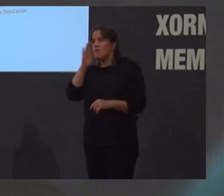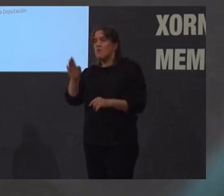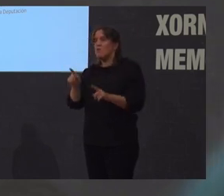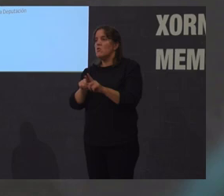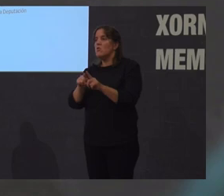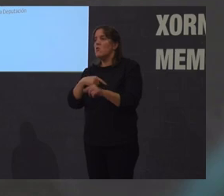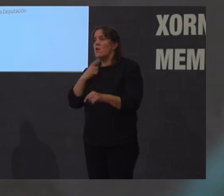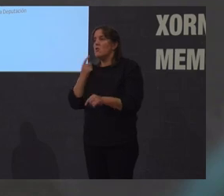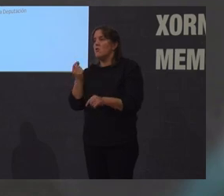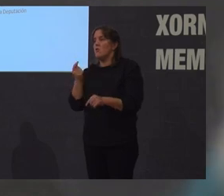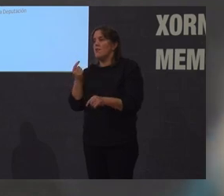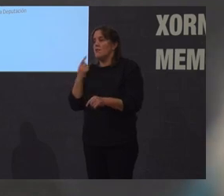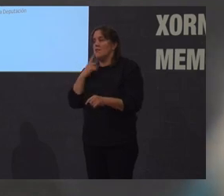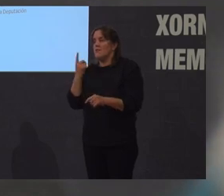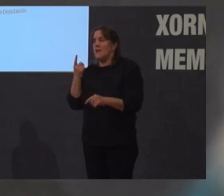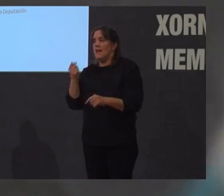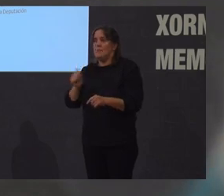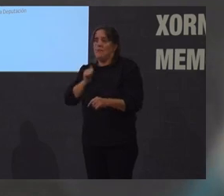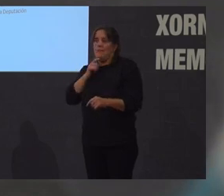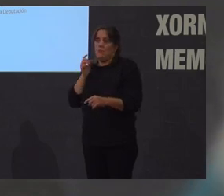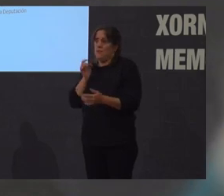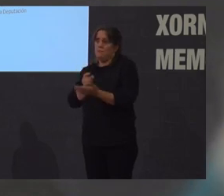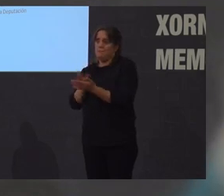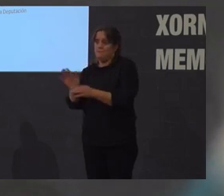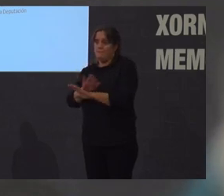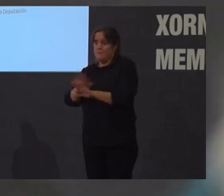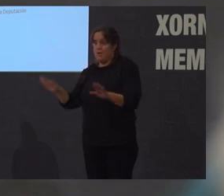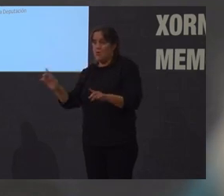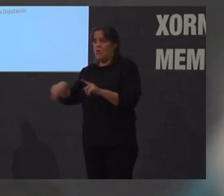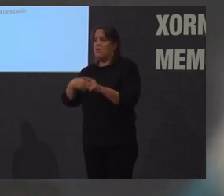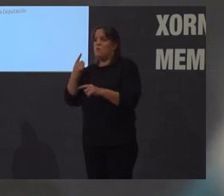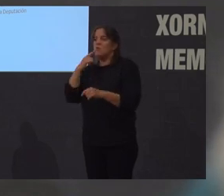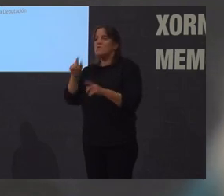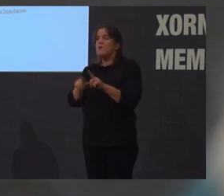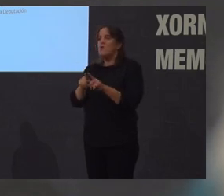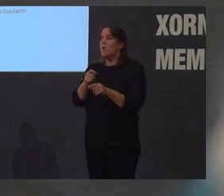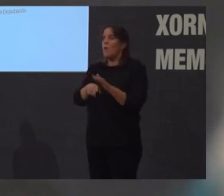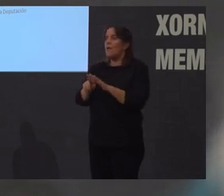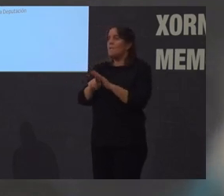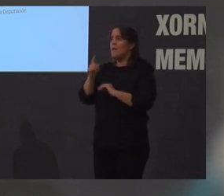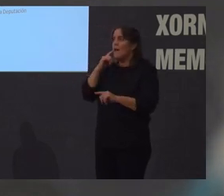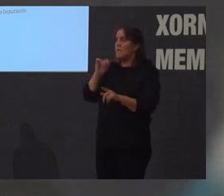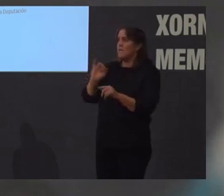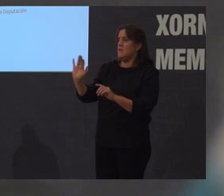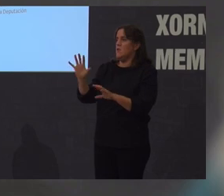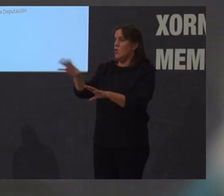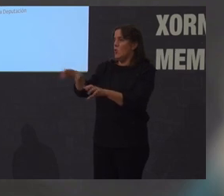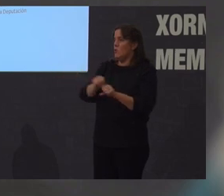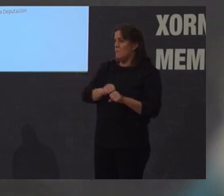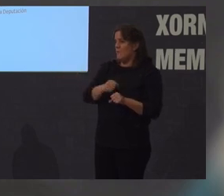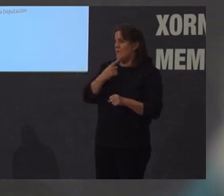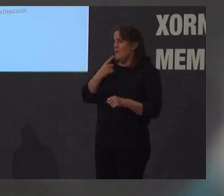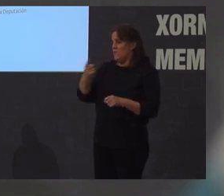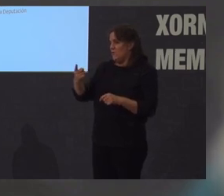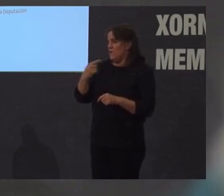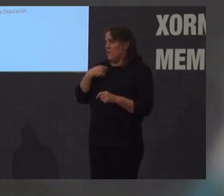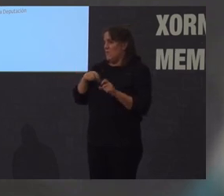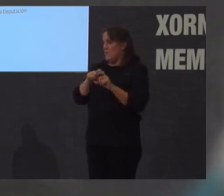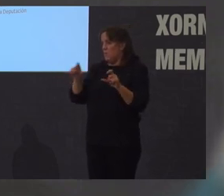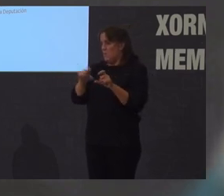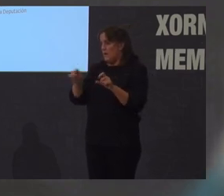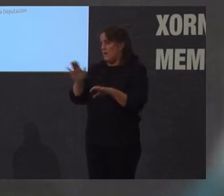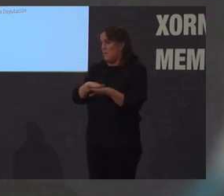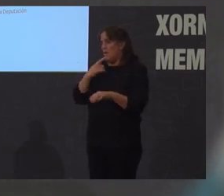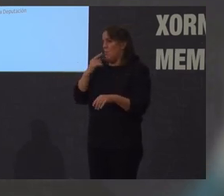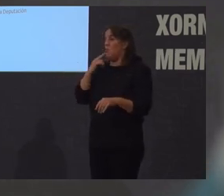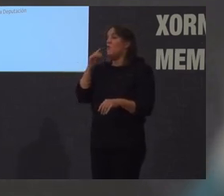para quitársela de en medio, después hubo maniobras para quedarse con la empresa y ser absorbida por Fuerzas Eléctricas del Noroeste,